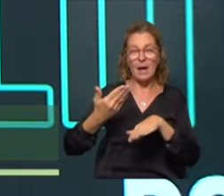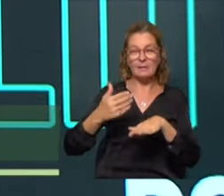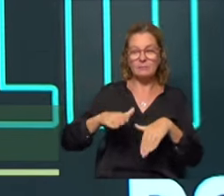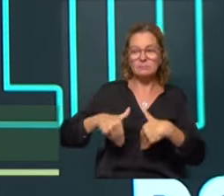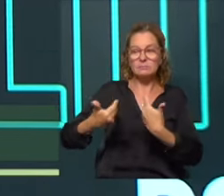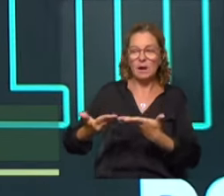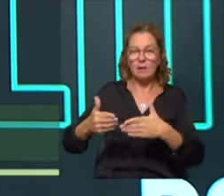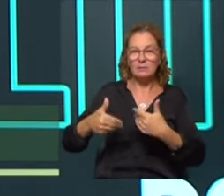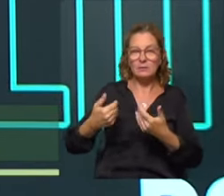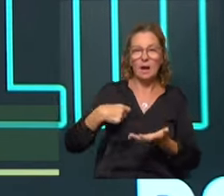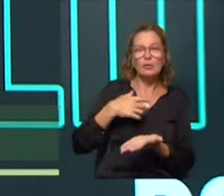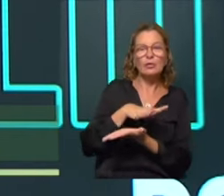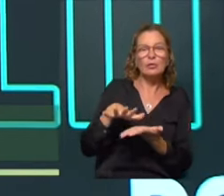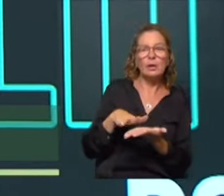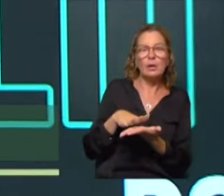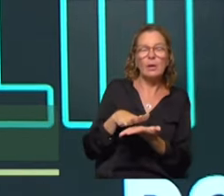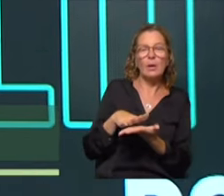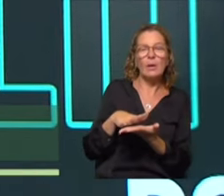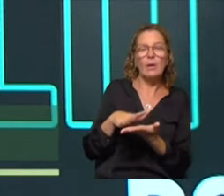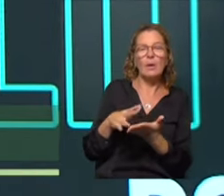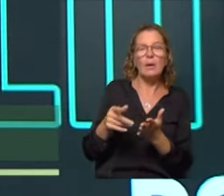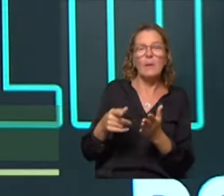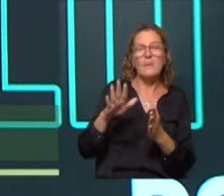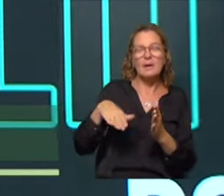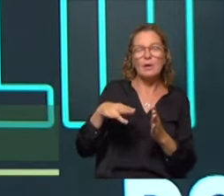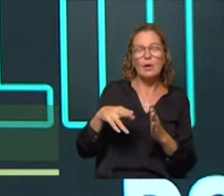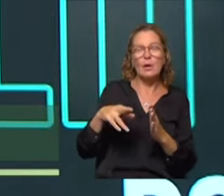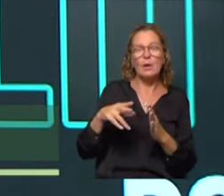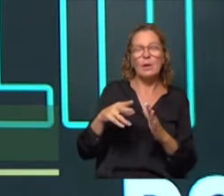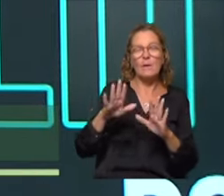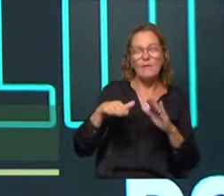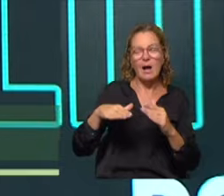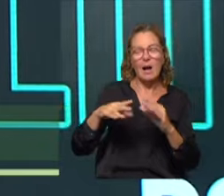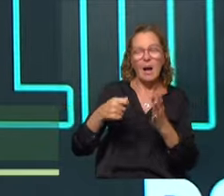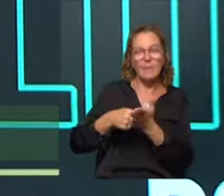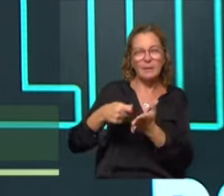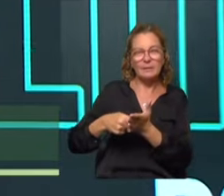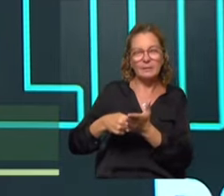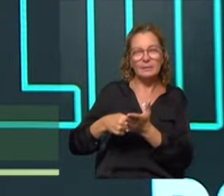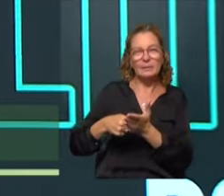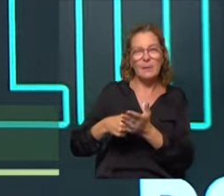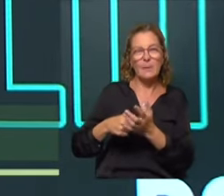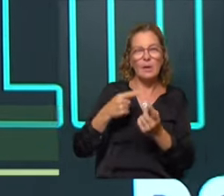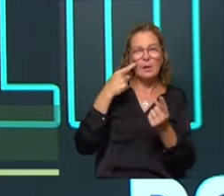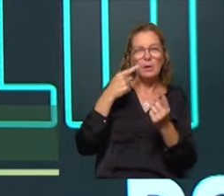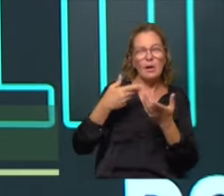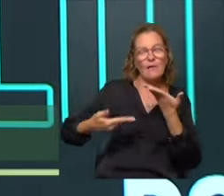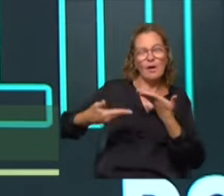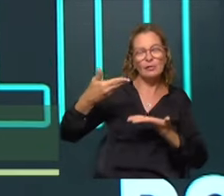volcados a la sociedad, un menor riesgo país de la historia, la baja de impuestos, que se cumplen metas fiscales, la